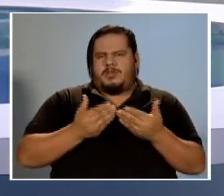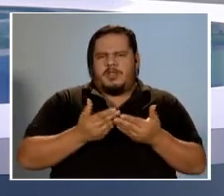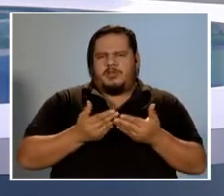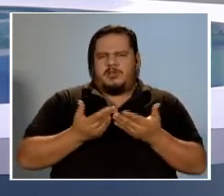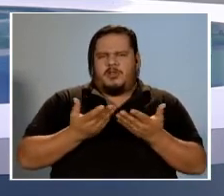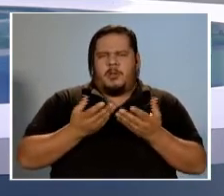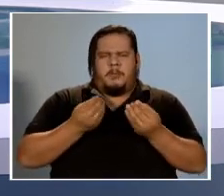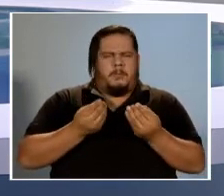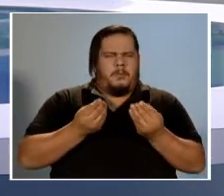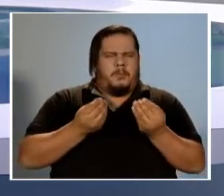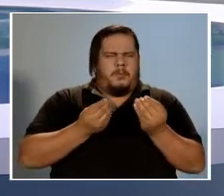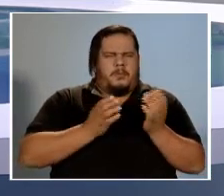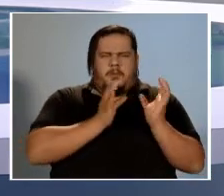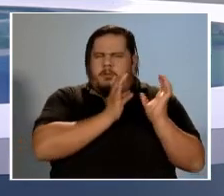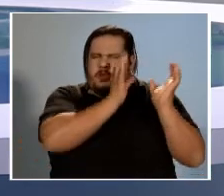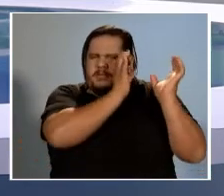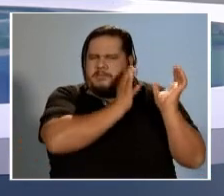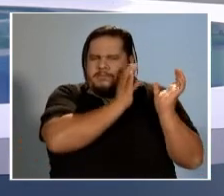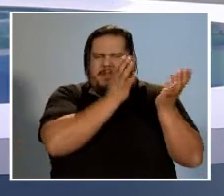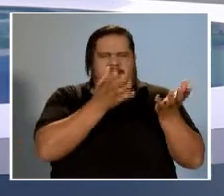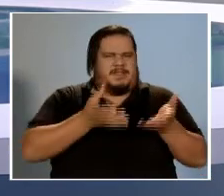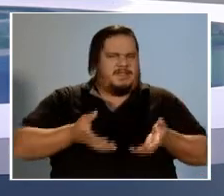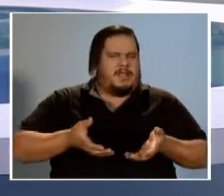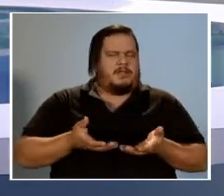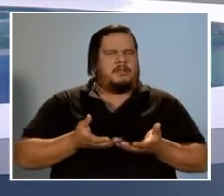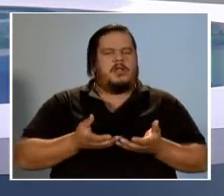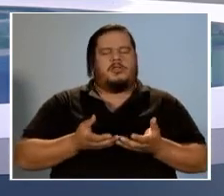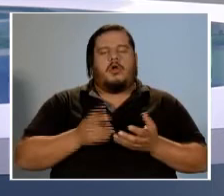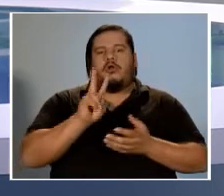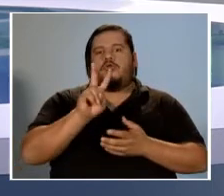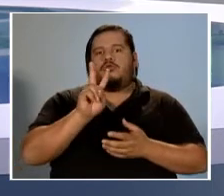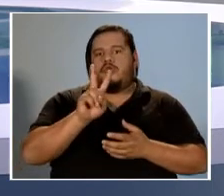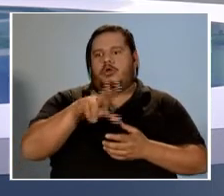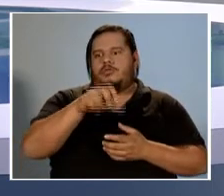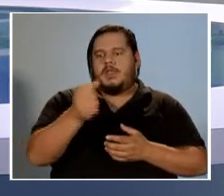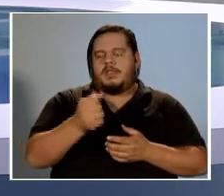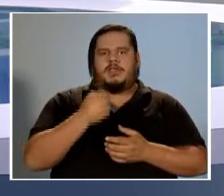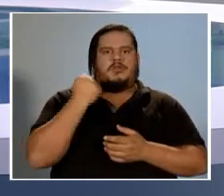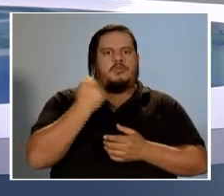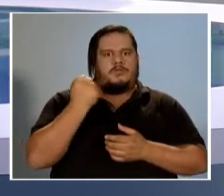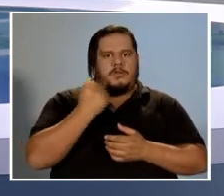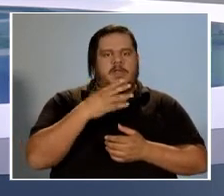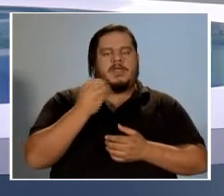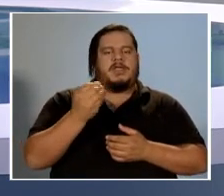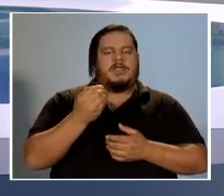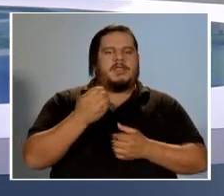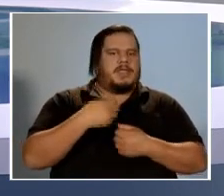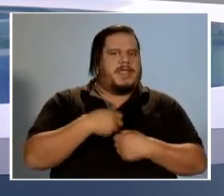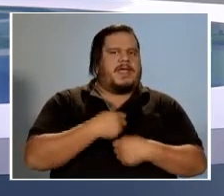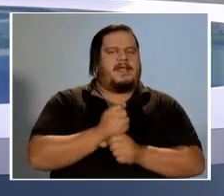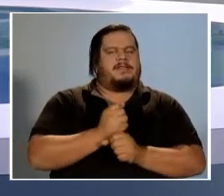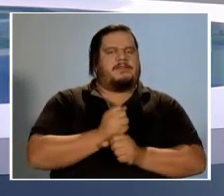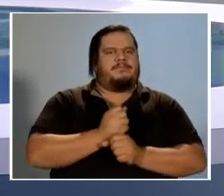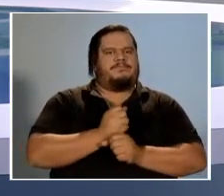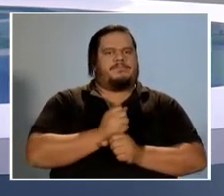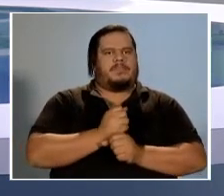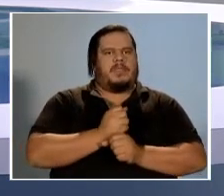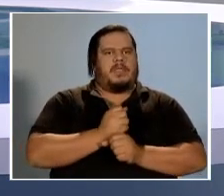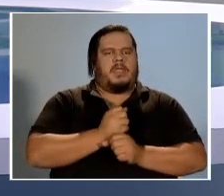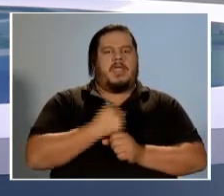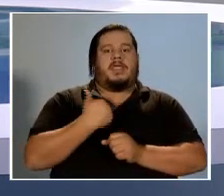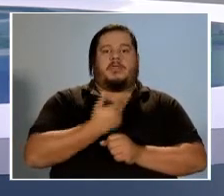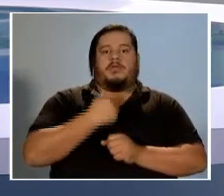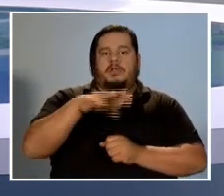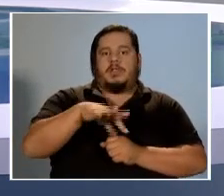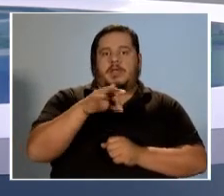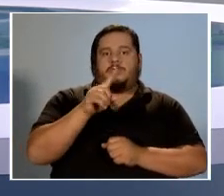pesados, ¿verdad? Son 2 meses muy fuertes, muy pesados y que generan que